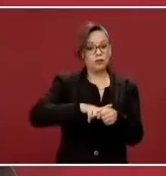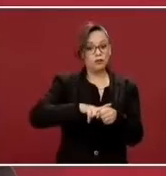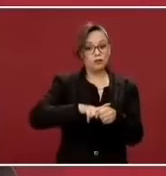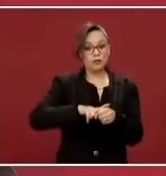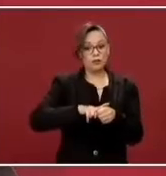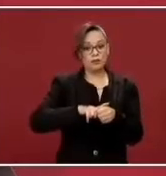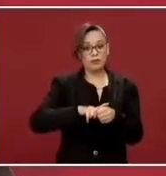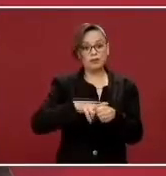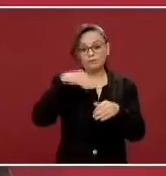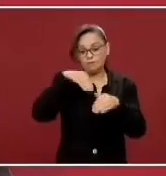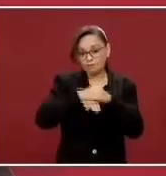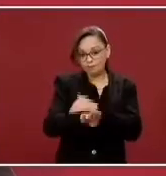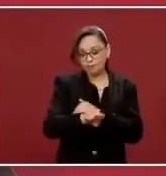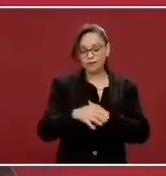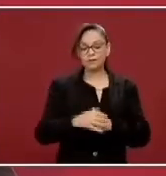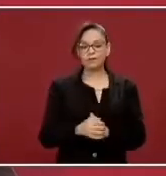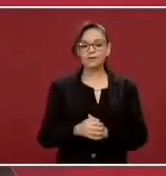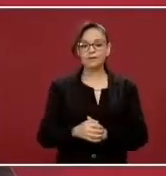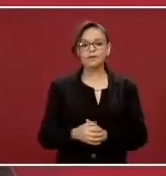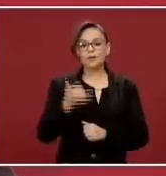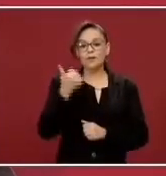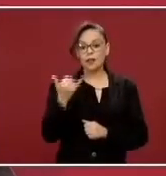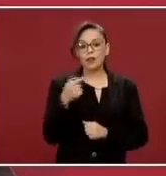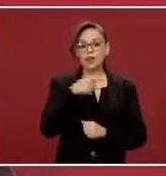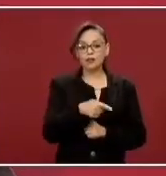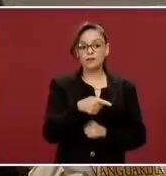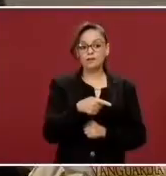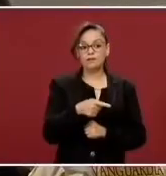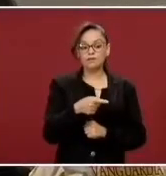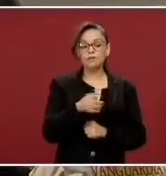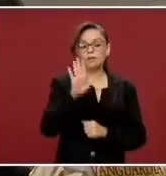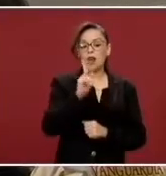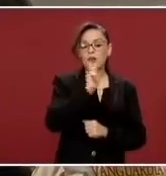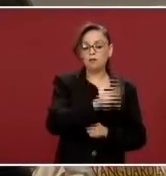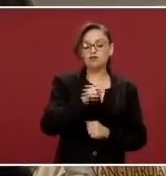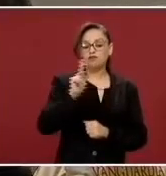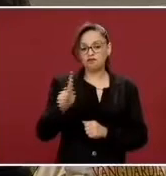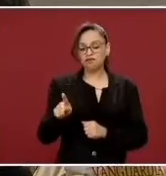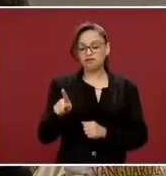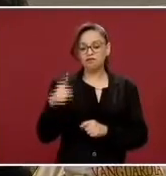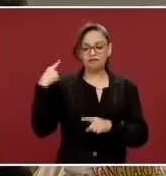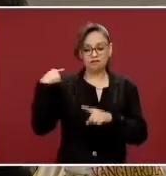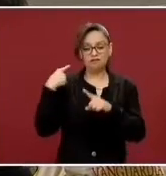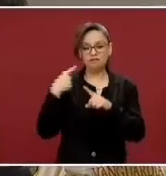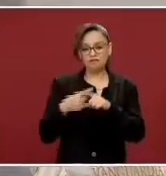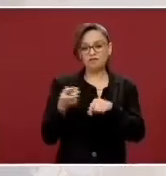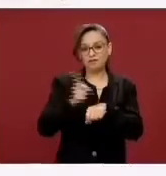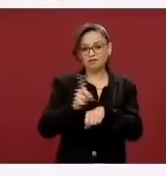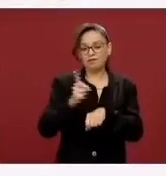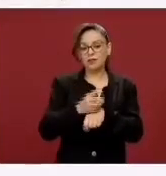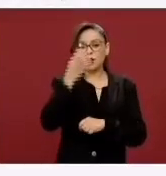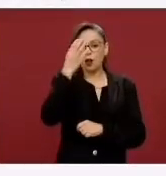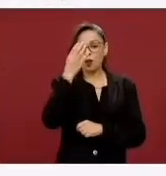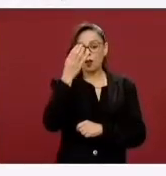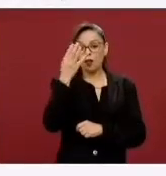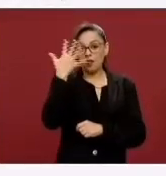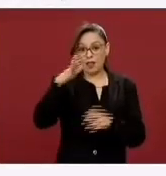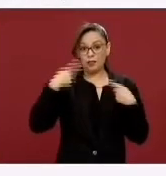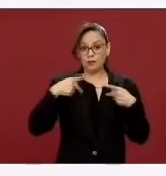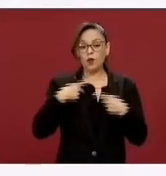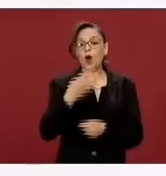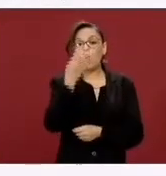patrón semejante al de todos estos días, donde 9 de cada 10 tienen una enfermedad que no requiere